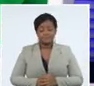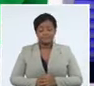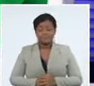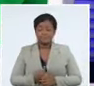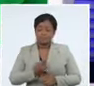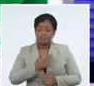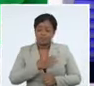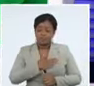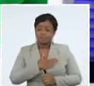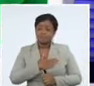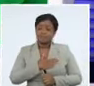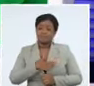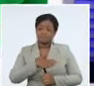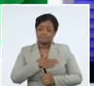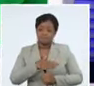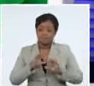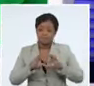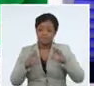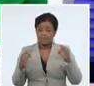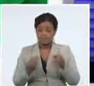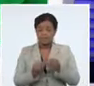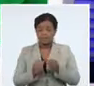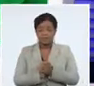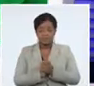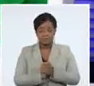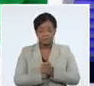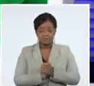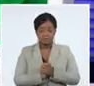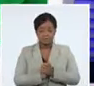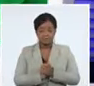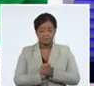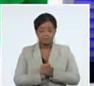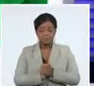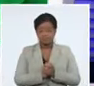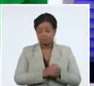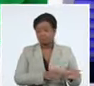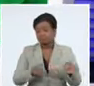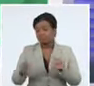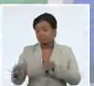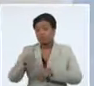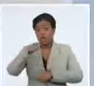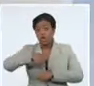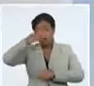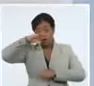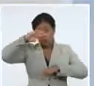familiares y a sus amistades. Cuba hoy con